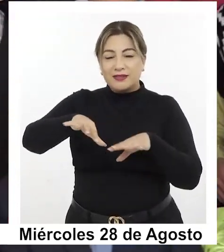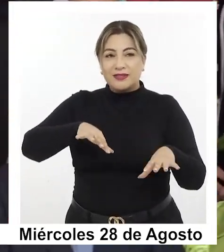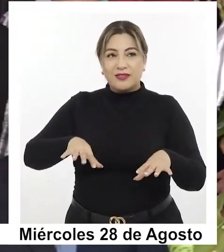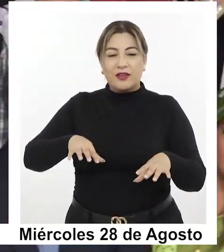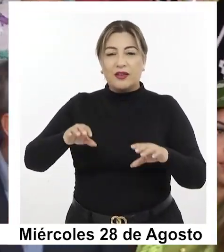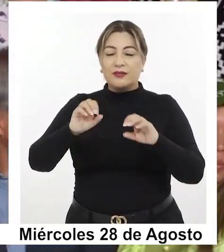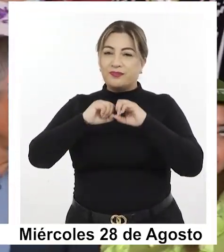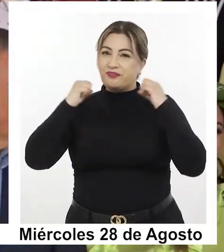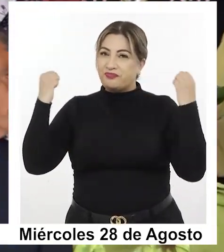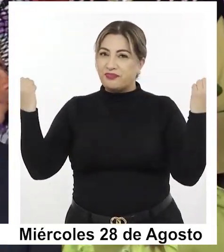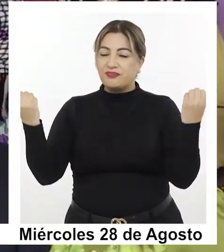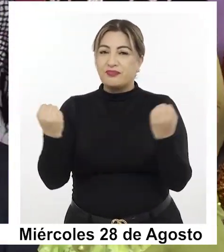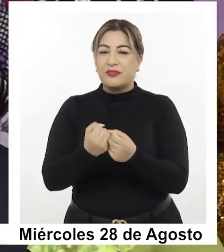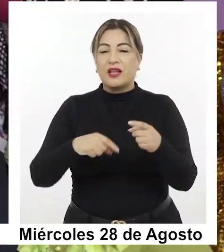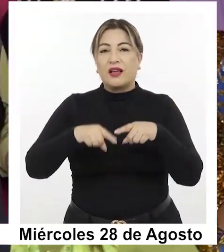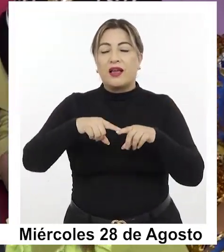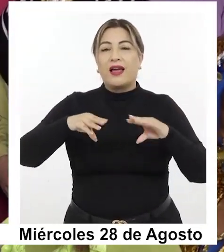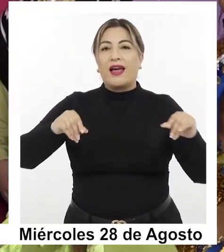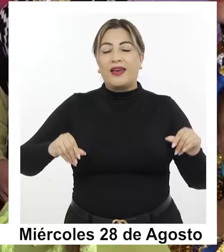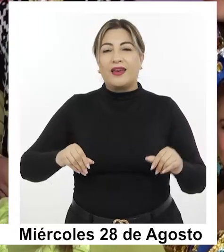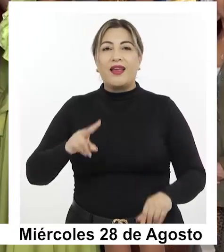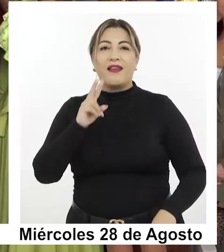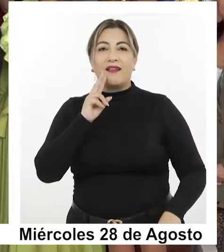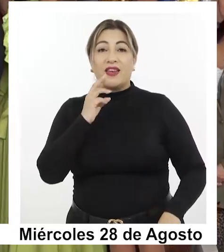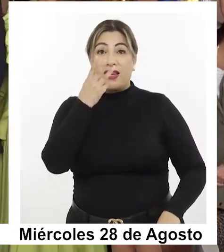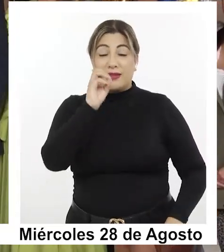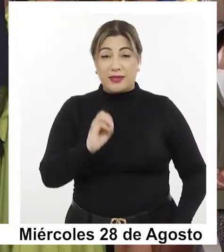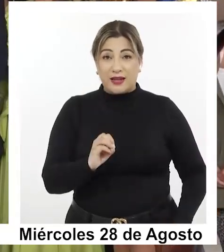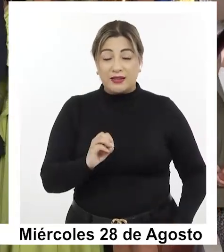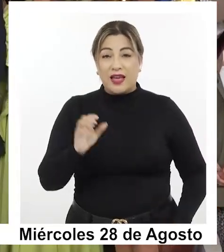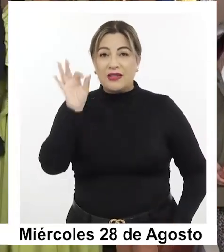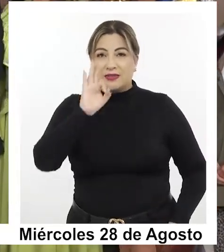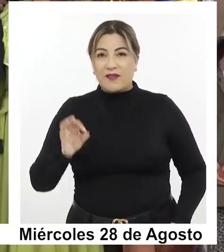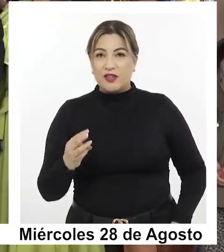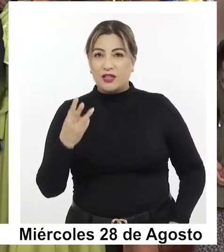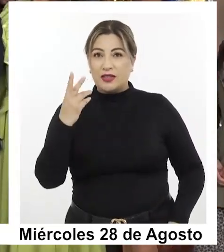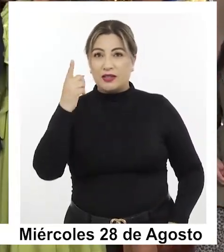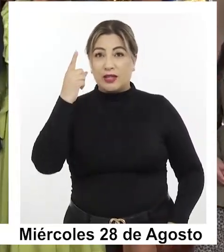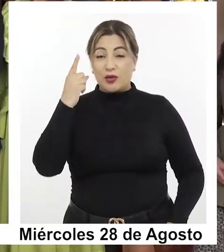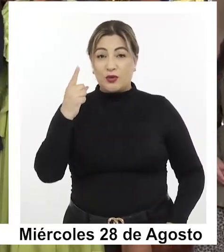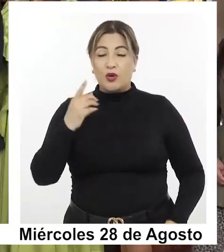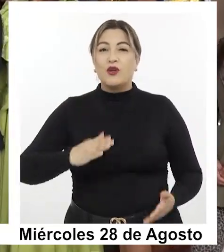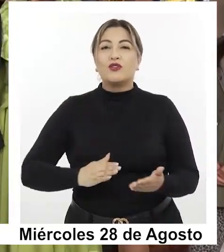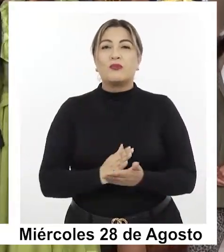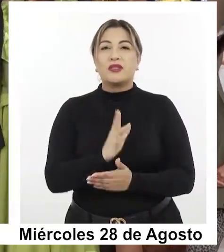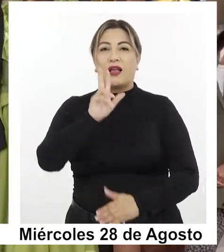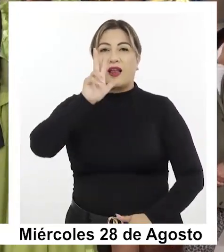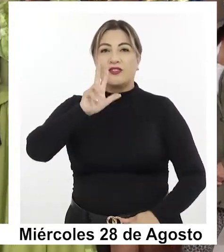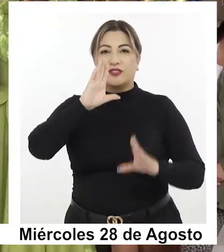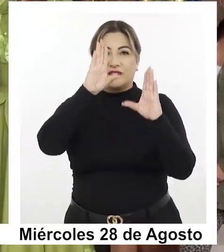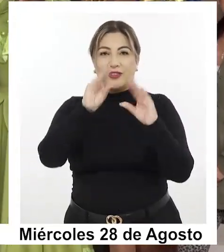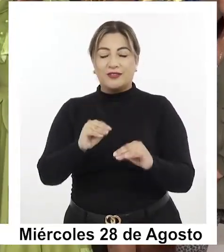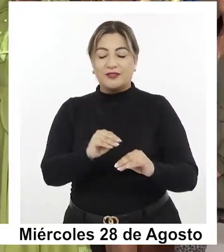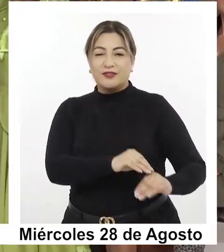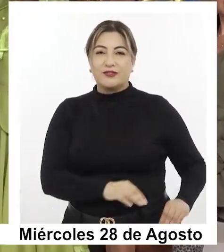en el Estadio Arena Cavancha el viernes 30 y sábado 31 desde las 20 horas.